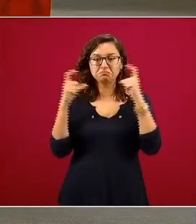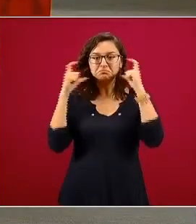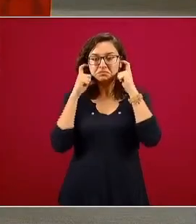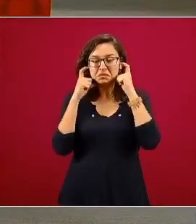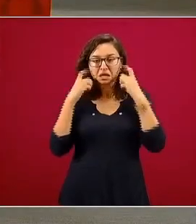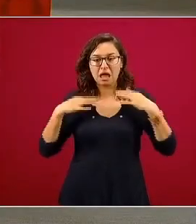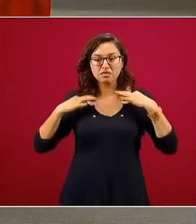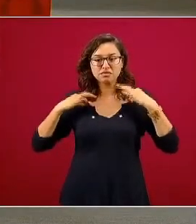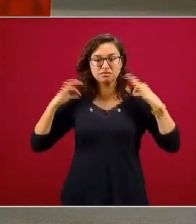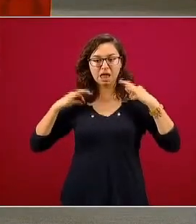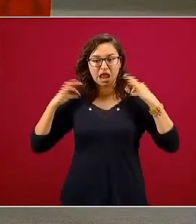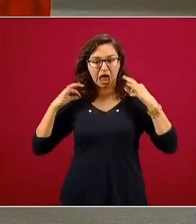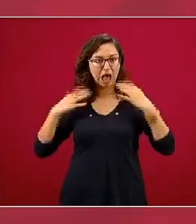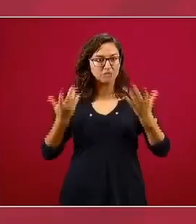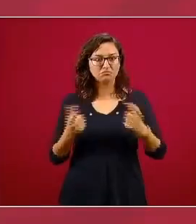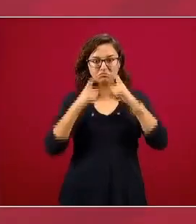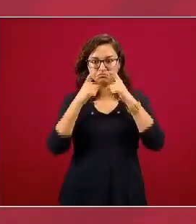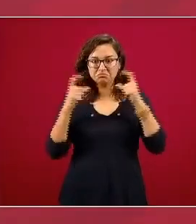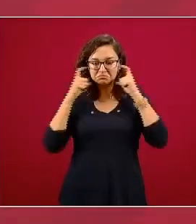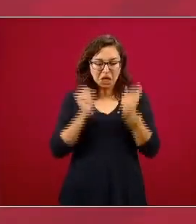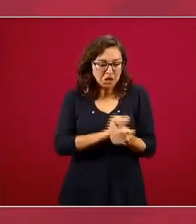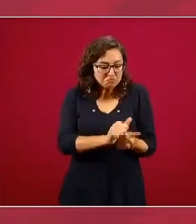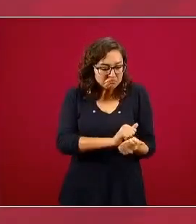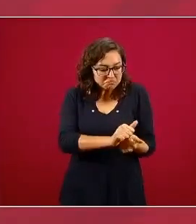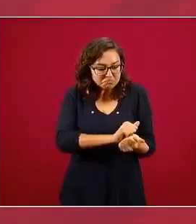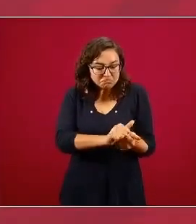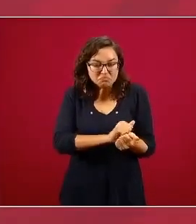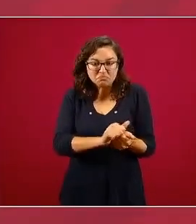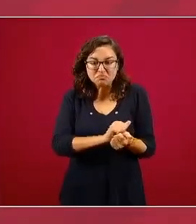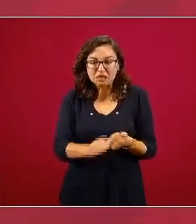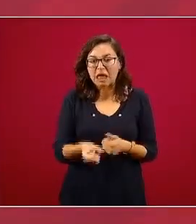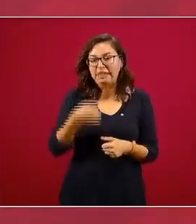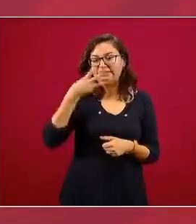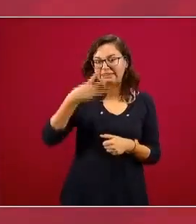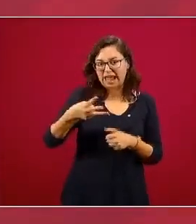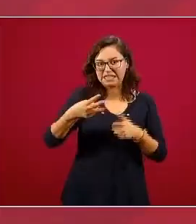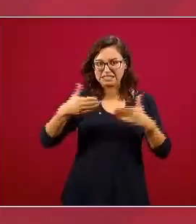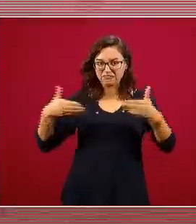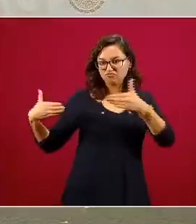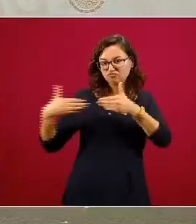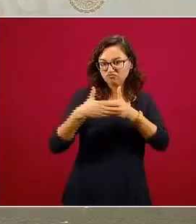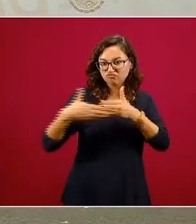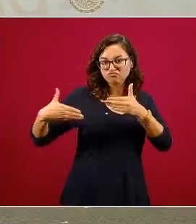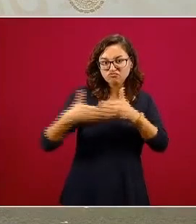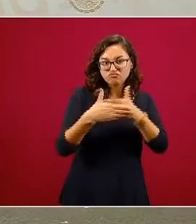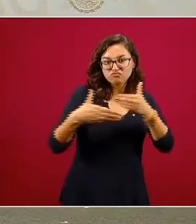lavables, que en la gran mayoría son efectivamente las de tela, de 3 capas, como se han indicado.